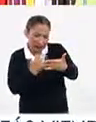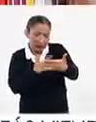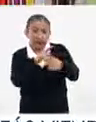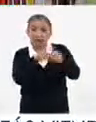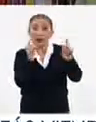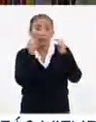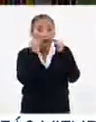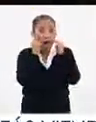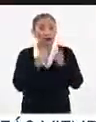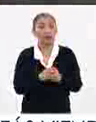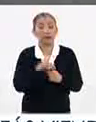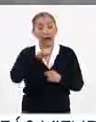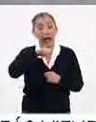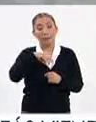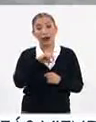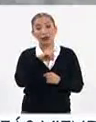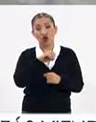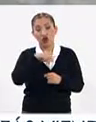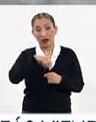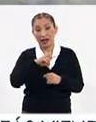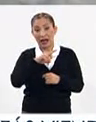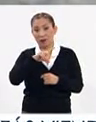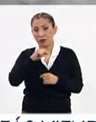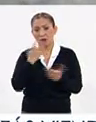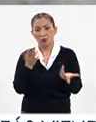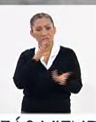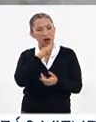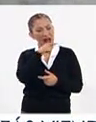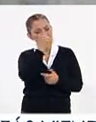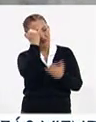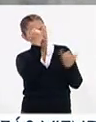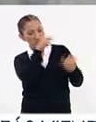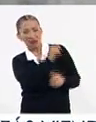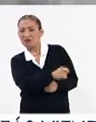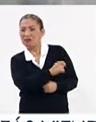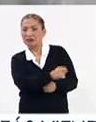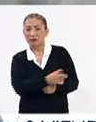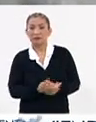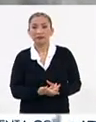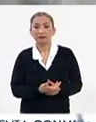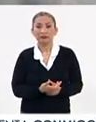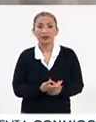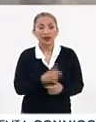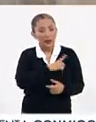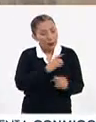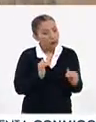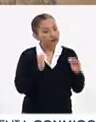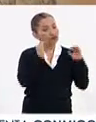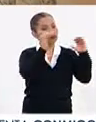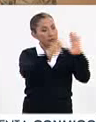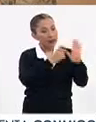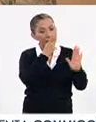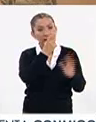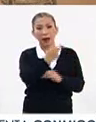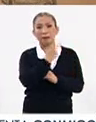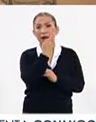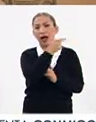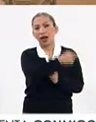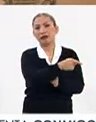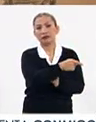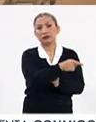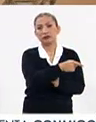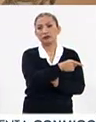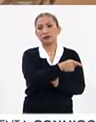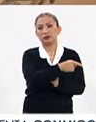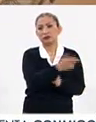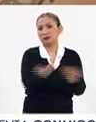Sí, Amado Nervo, por ejemplo, que tan mala prensa tiene, ¿no? Hay que reivindicarlo continuamente. Bueno, sí, Monsiváis lo reivindicó, por